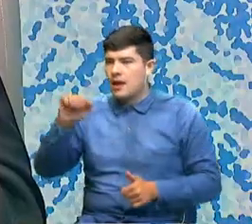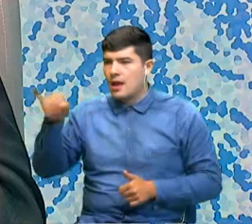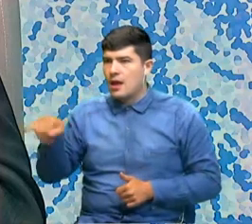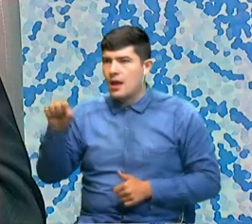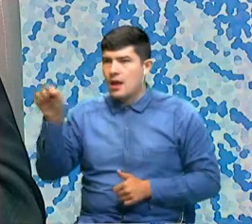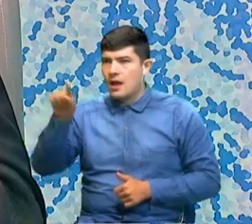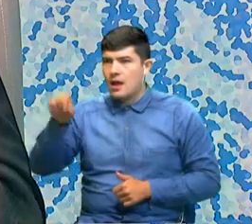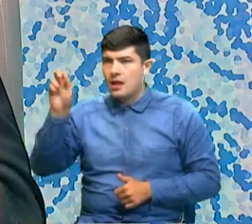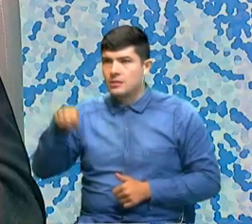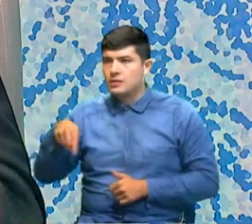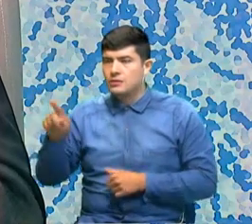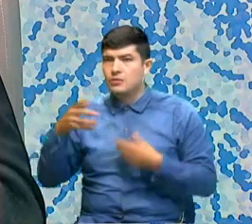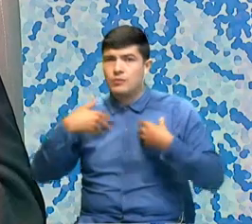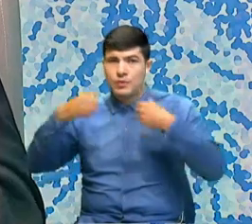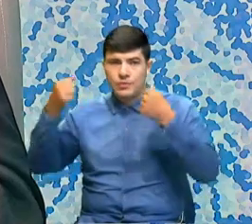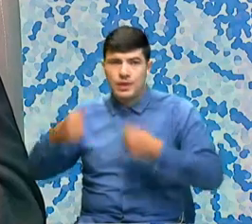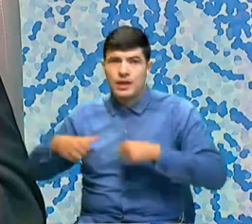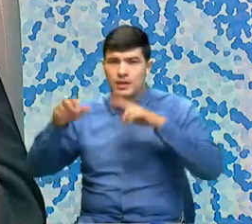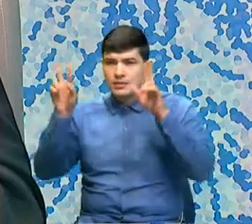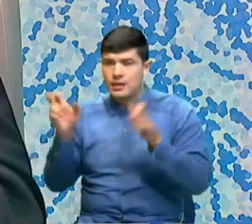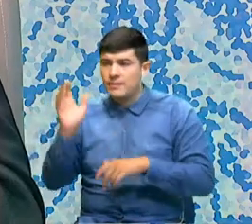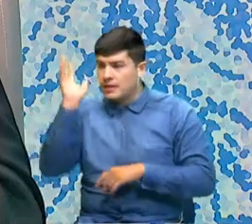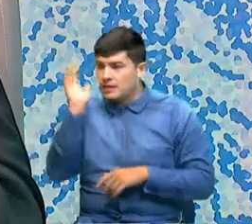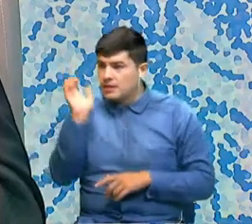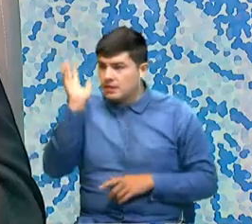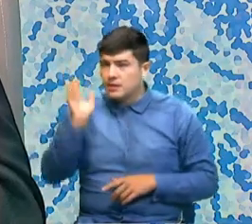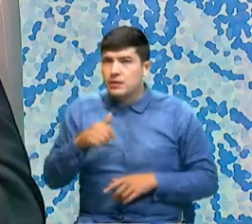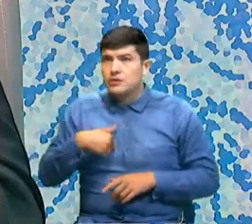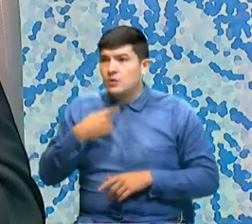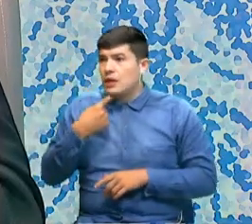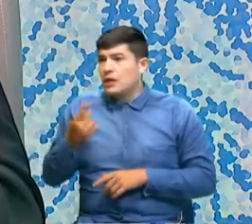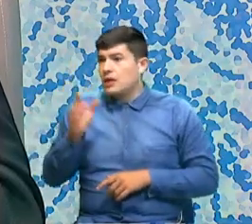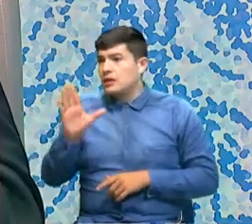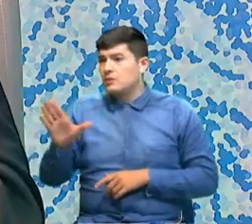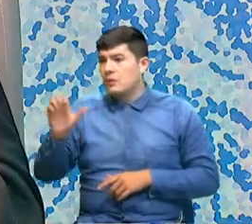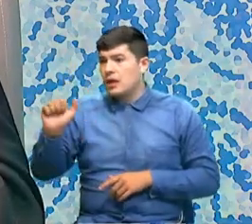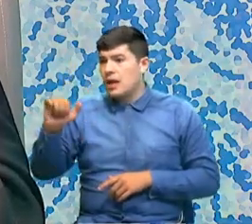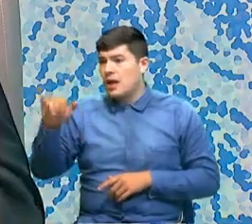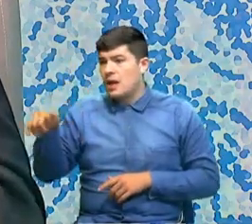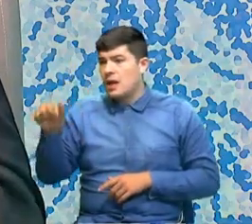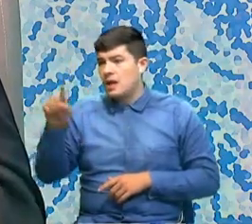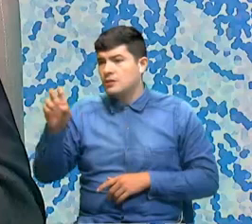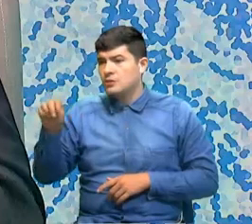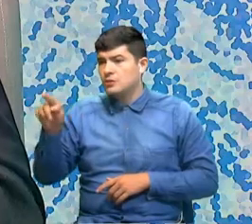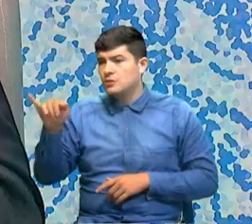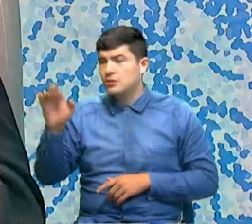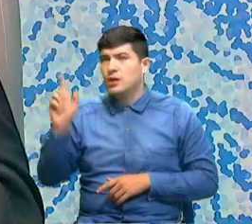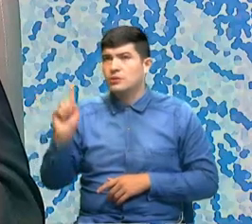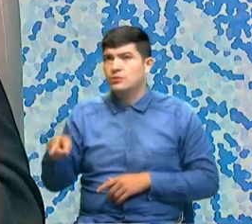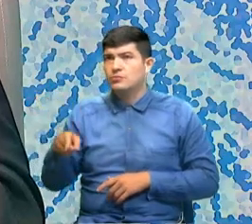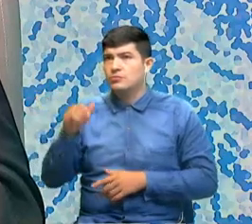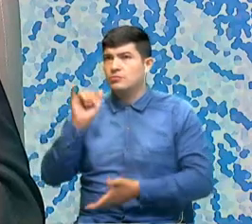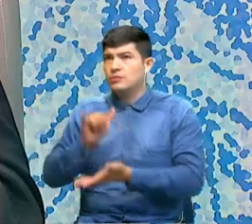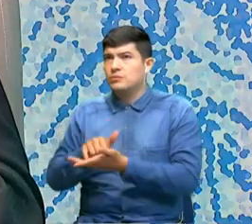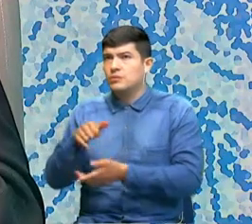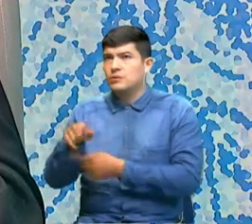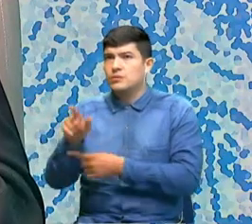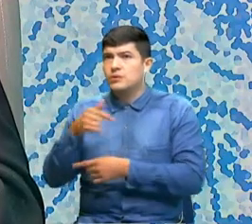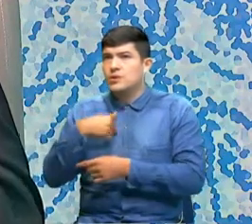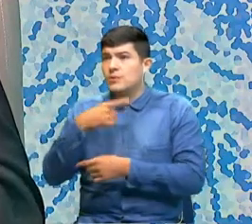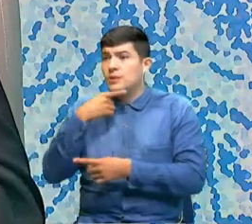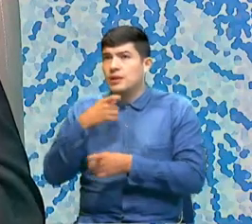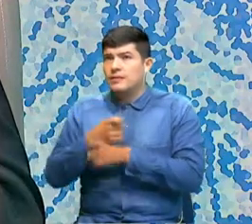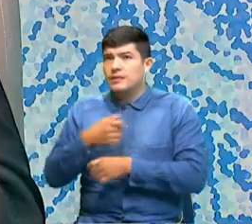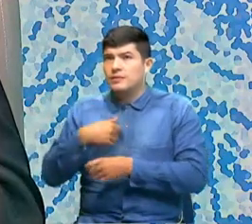de subsidios ahí. Lo que le diga la caja y verifique, pues es... Ahí sigue, me queda